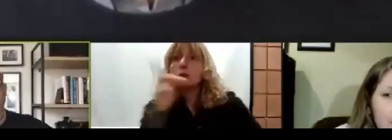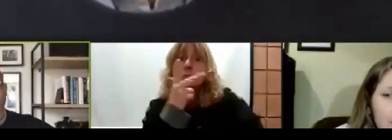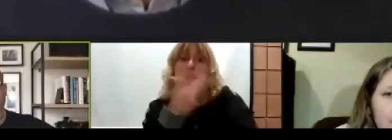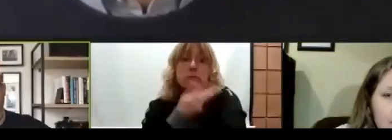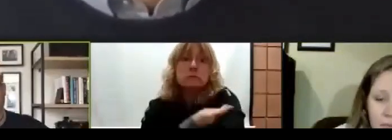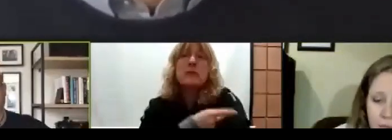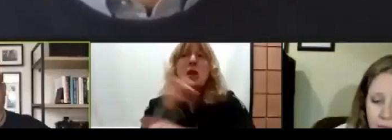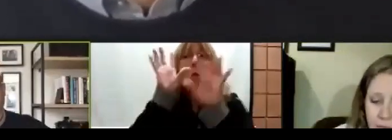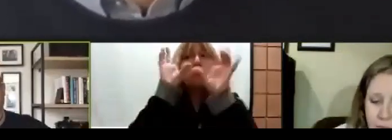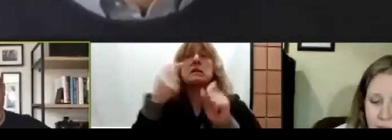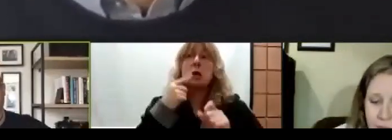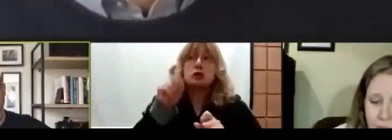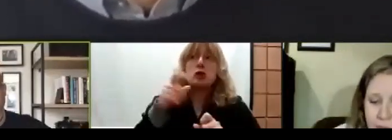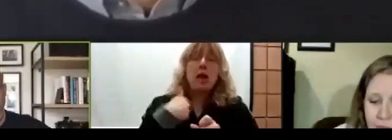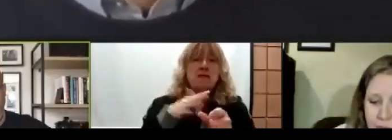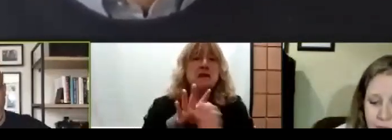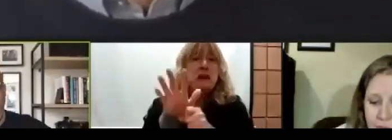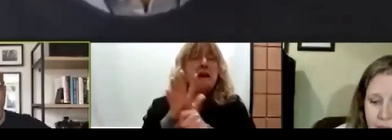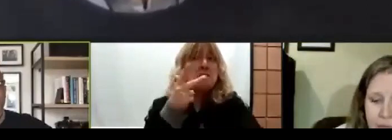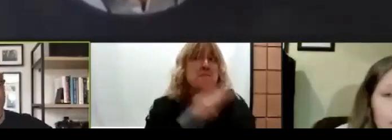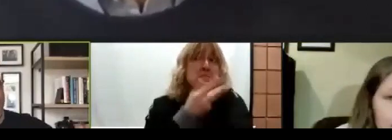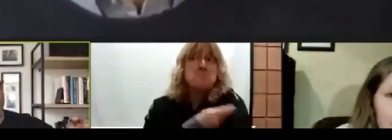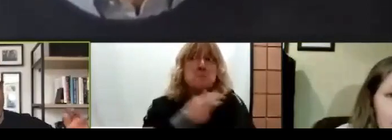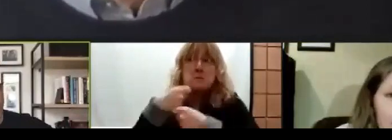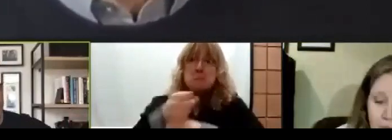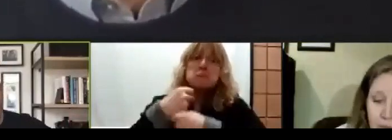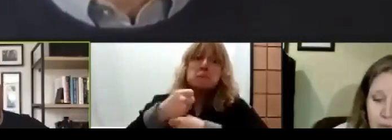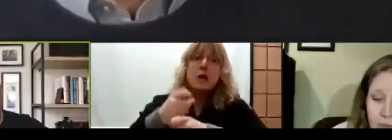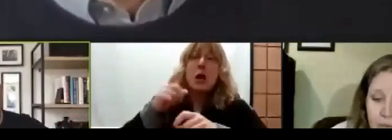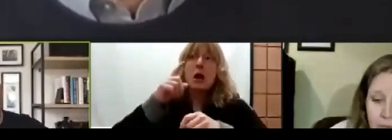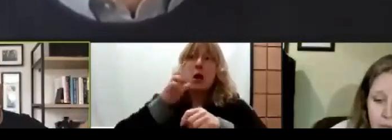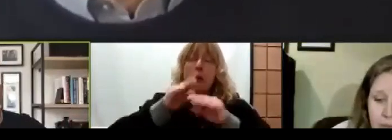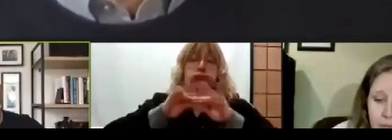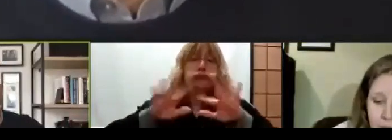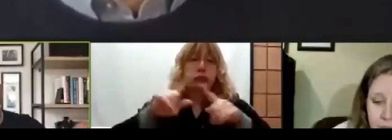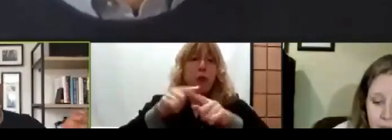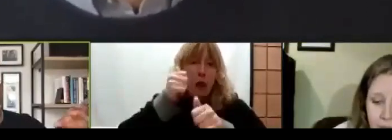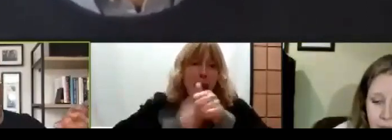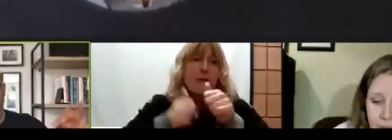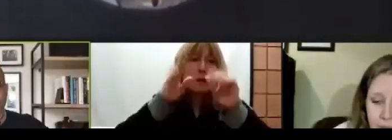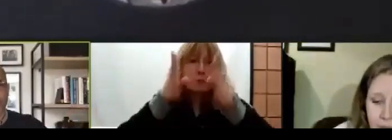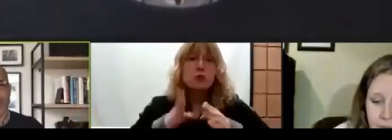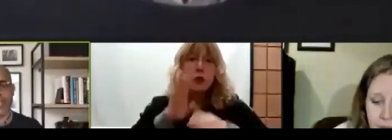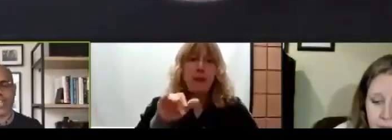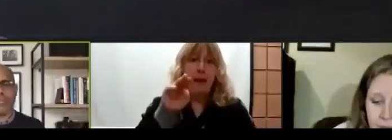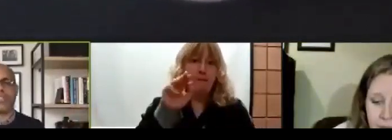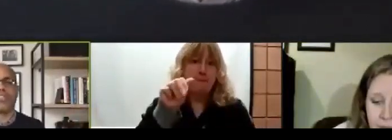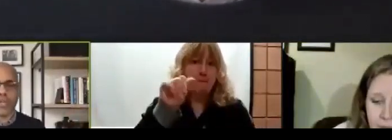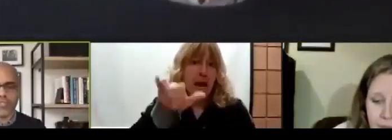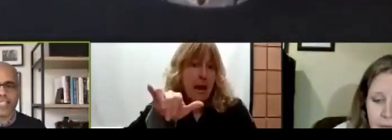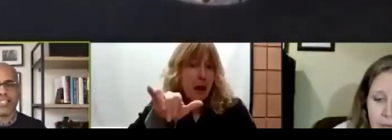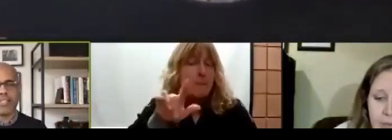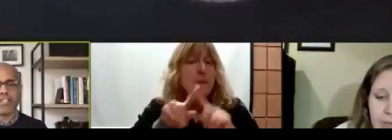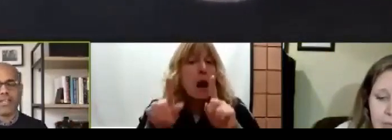pensarán que la economía se verá diferente por la vacuna todo es un es un juego de espera y ver